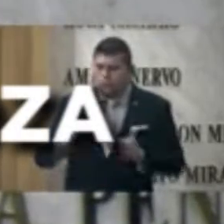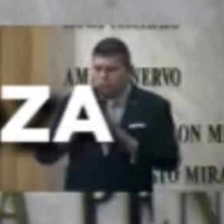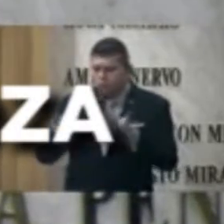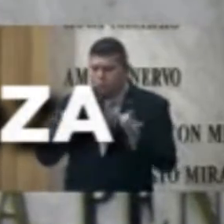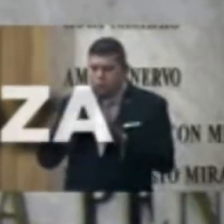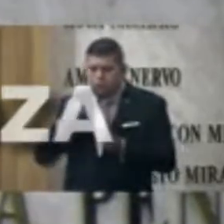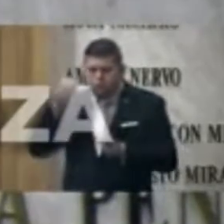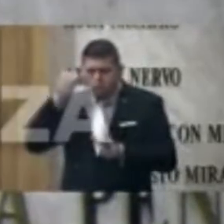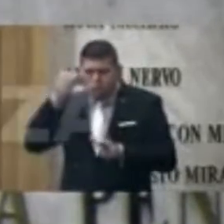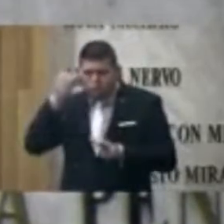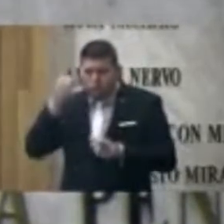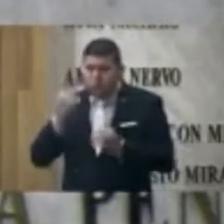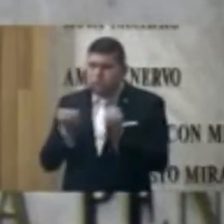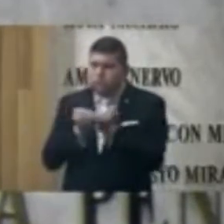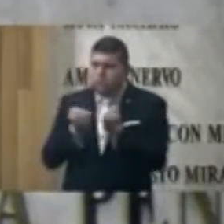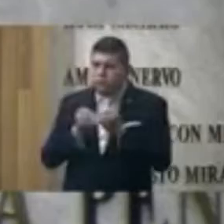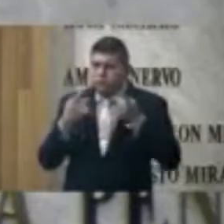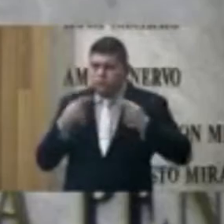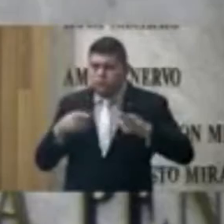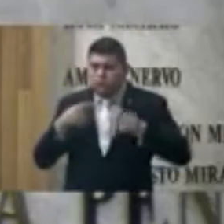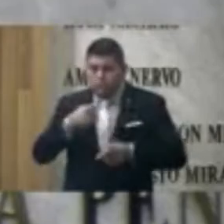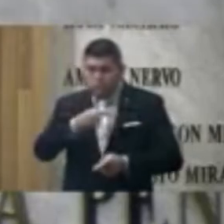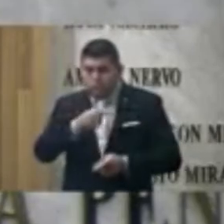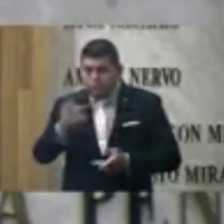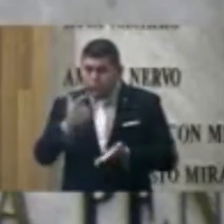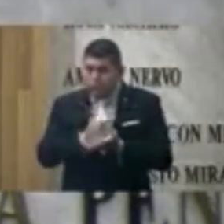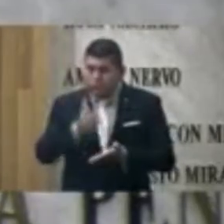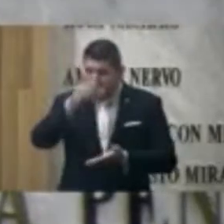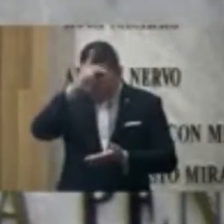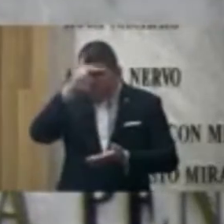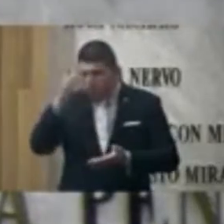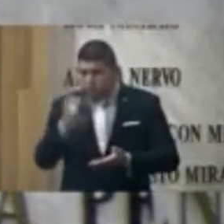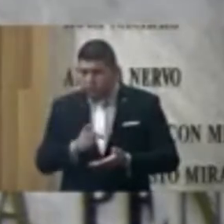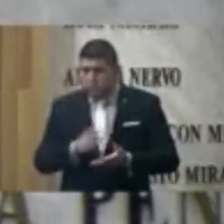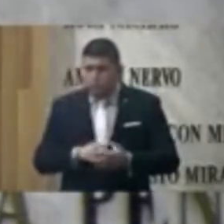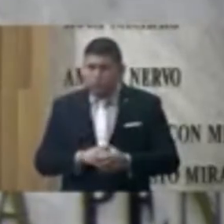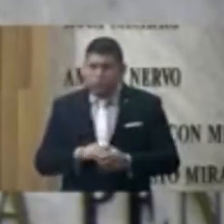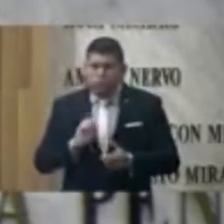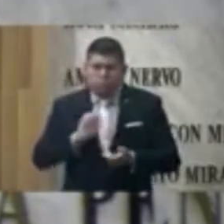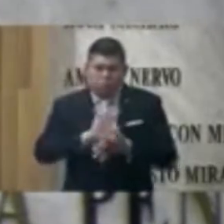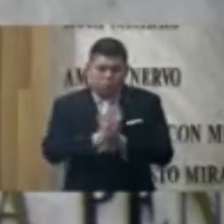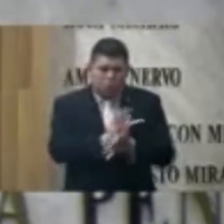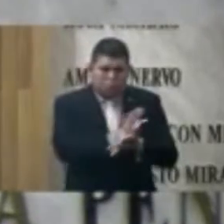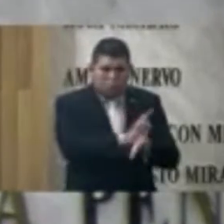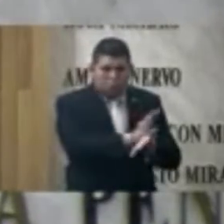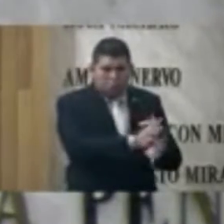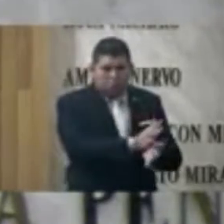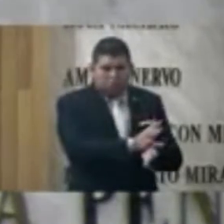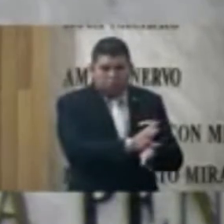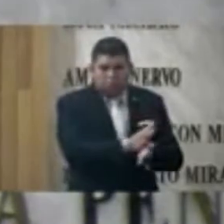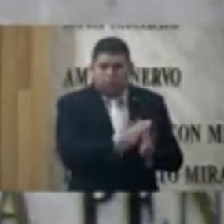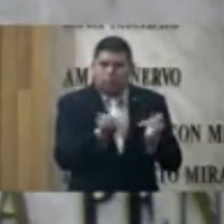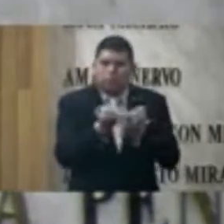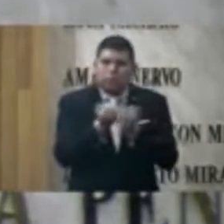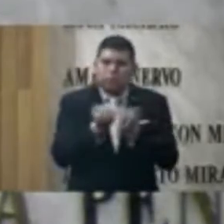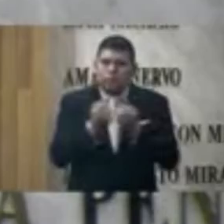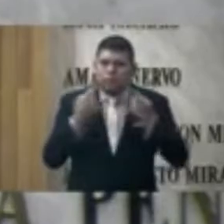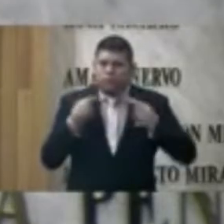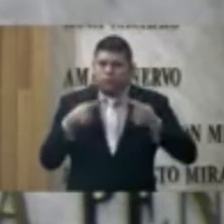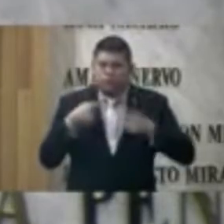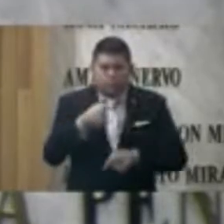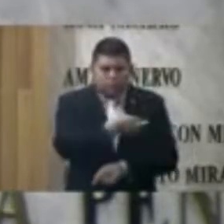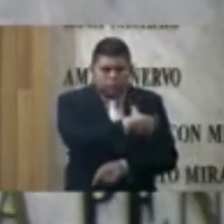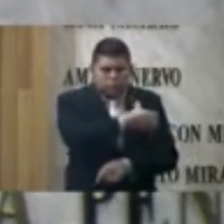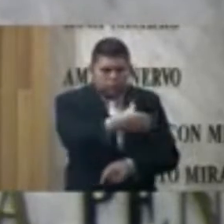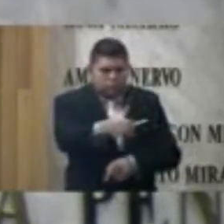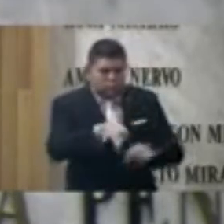originarios, personas con situación de pobreza extrema, vulnerabilidad o discriminación, así como personas